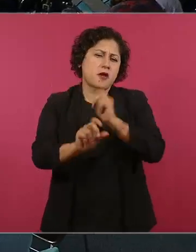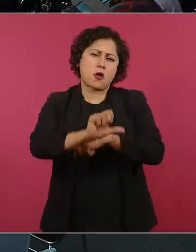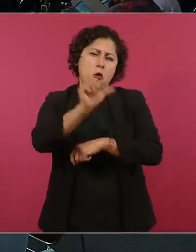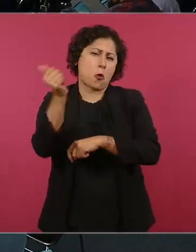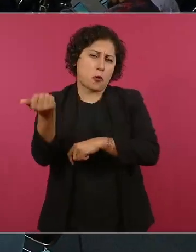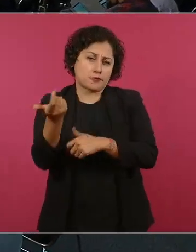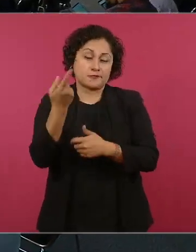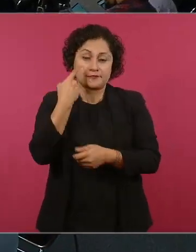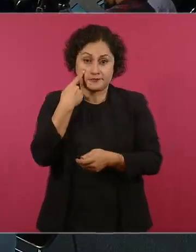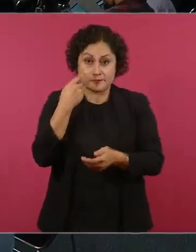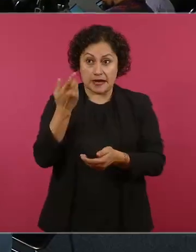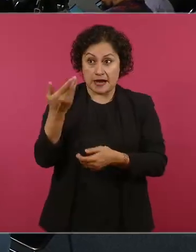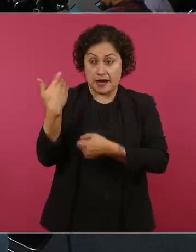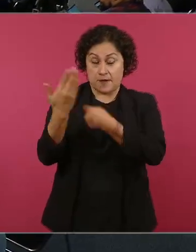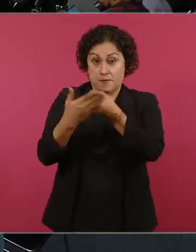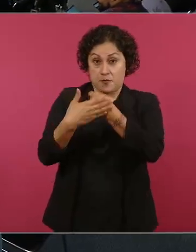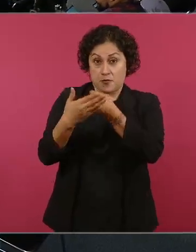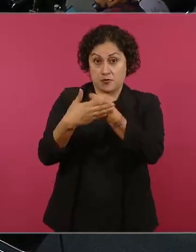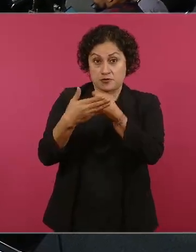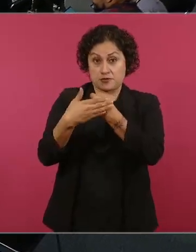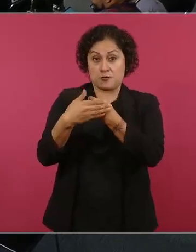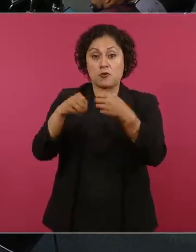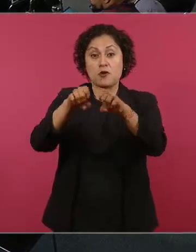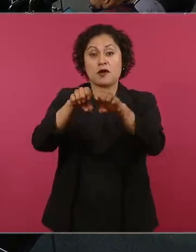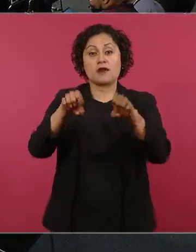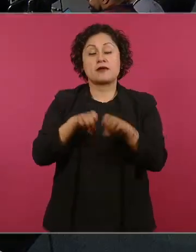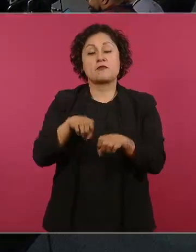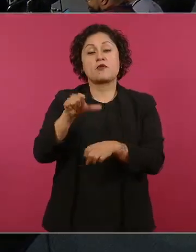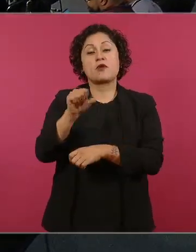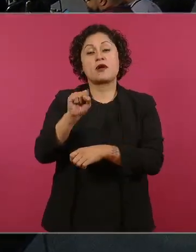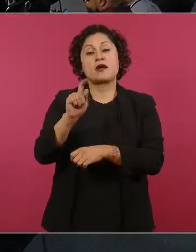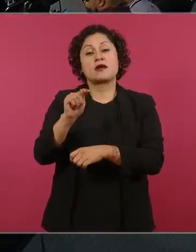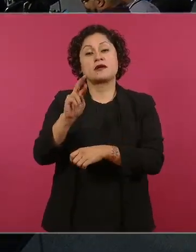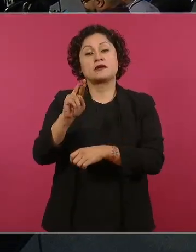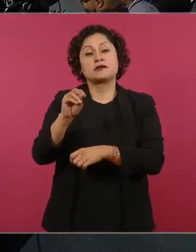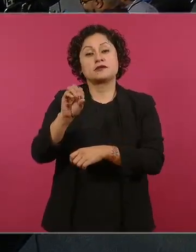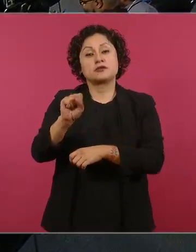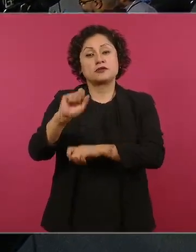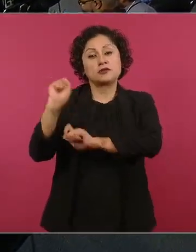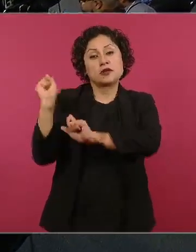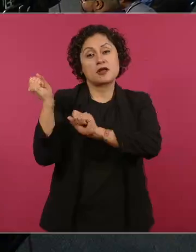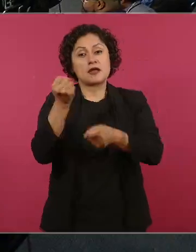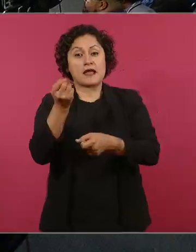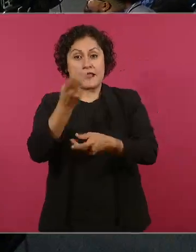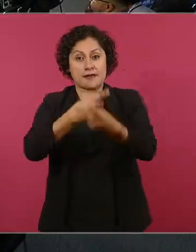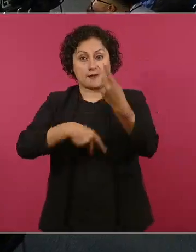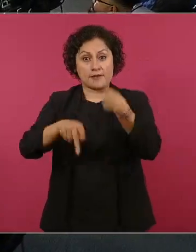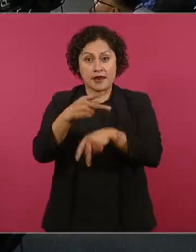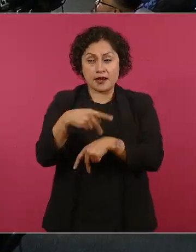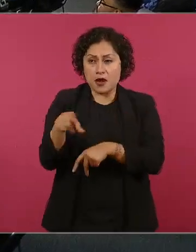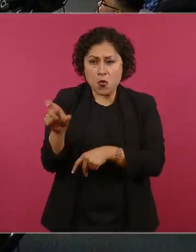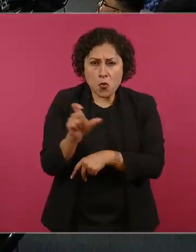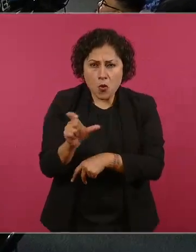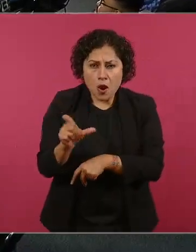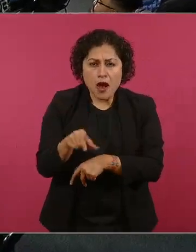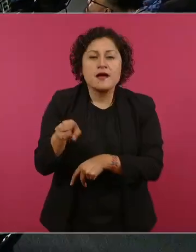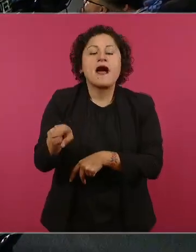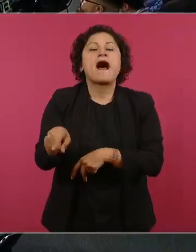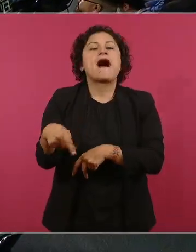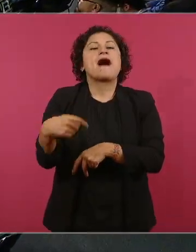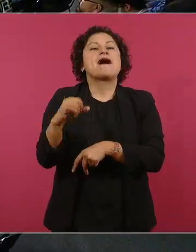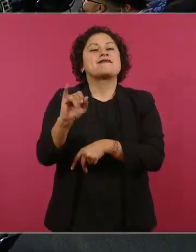creo que la semana próxima o este fin de semana, ¿no? Este fin de semana,